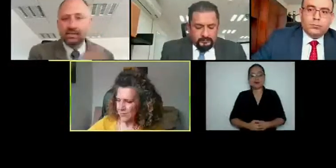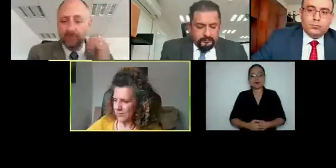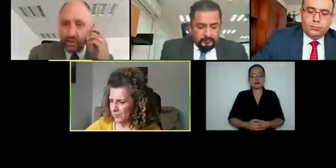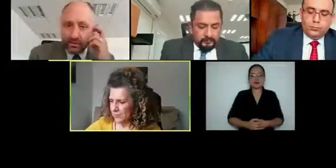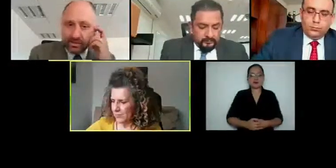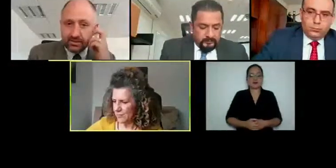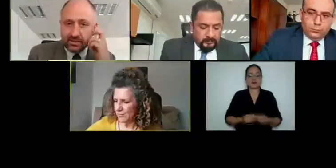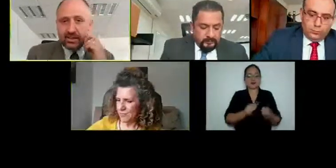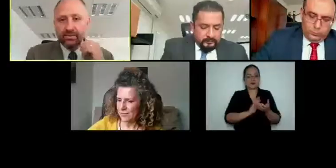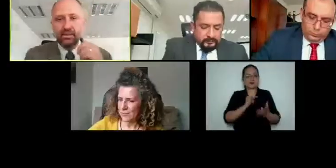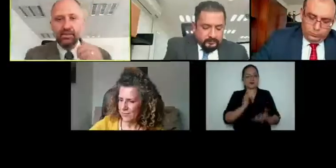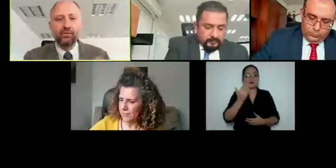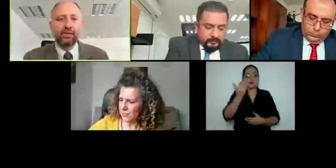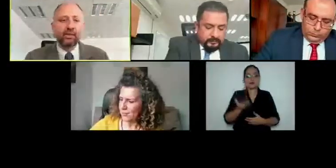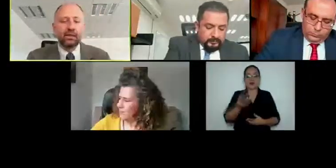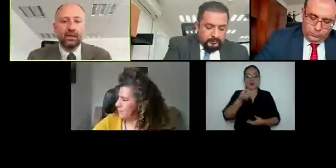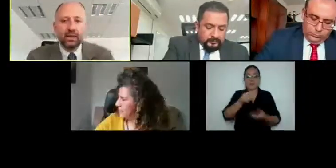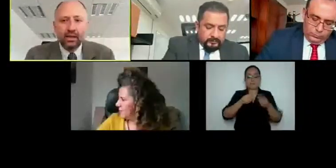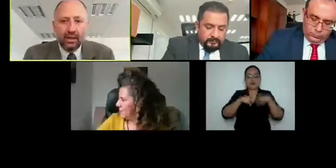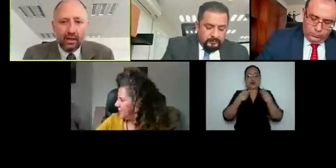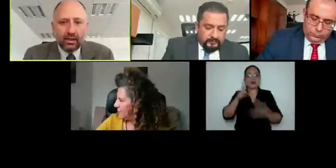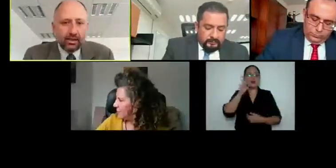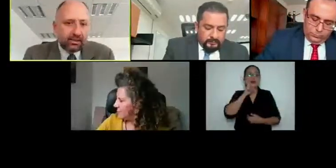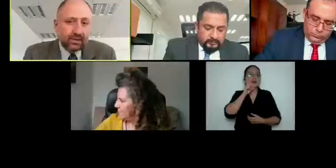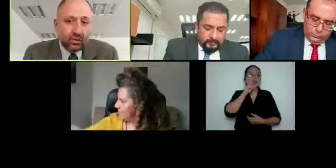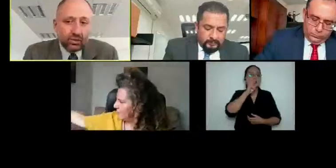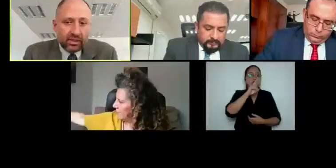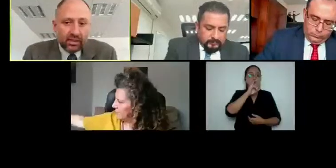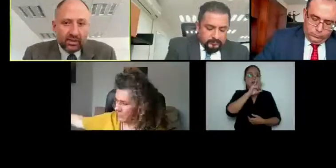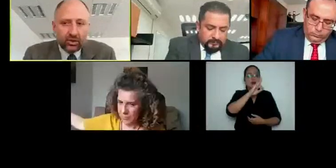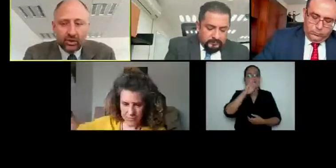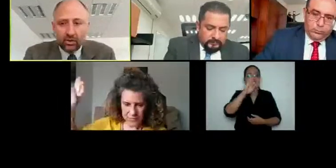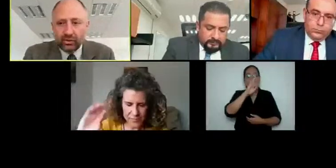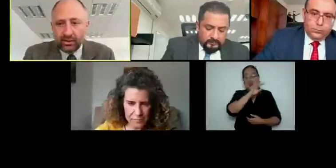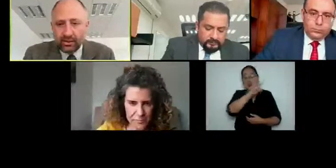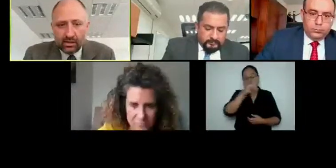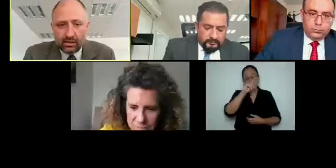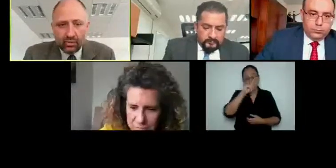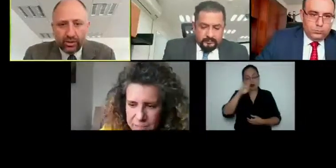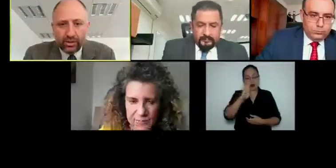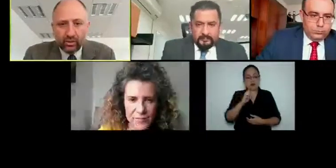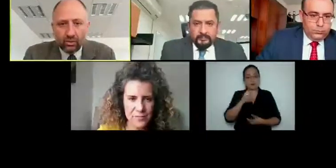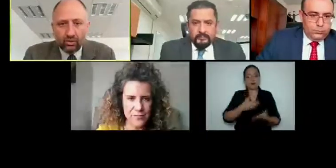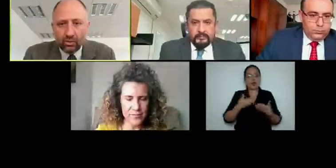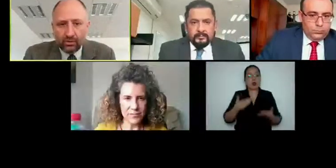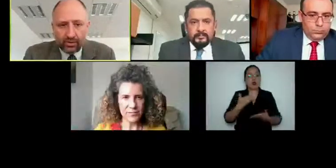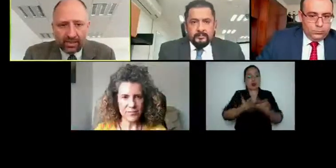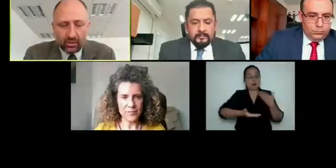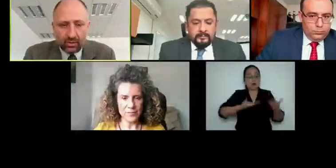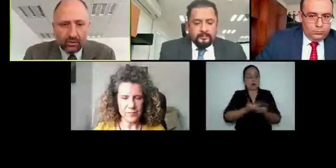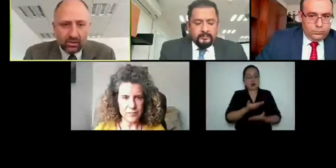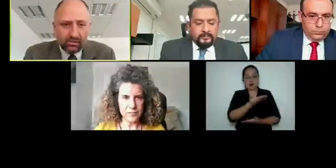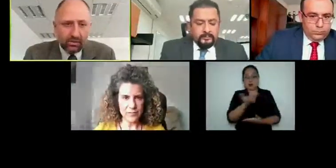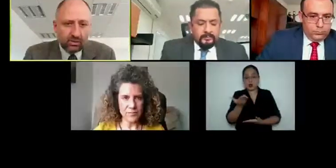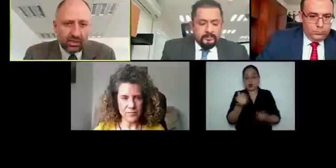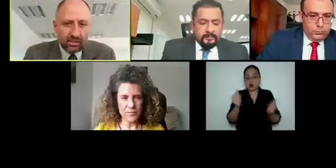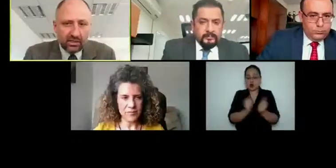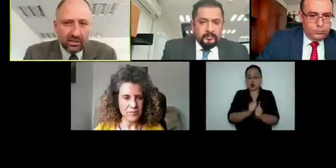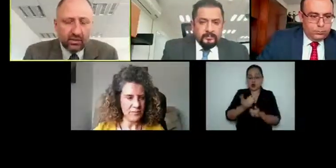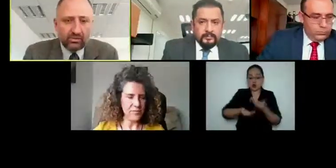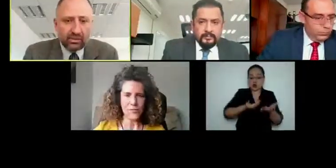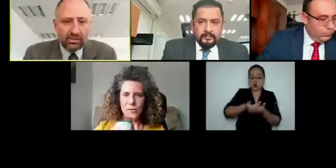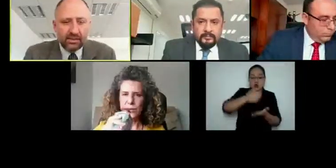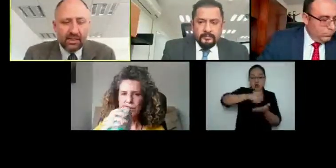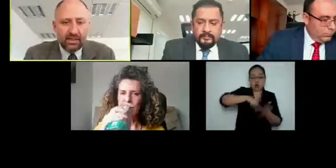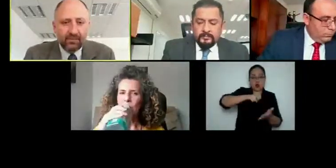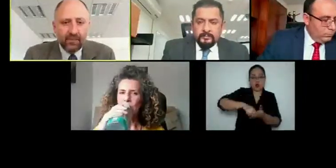Muchas gracias a usted, magistrada Villafuerte. ¿Está a su consideración entonces el proyecto modificado en los términos que ha